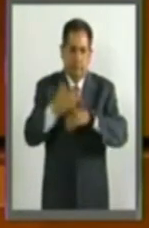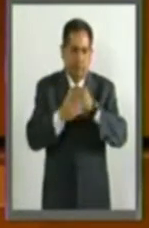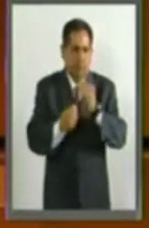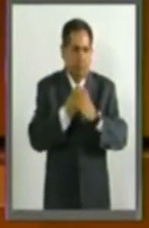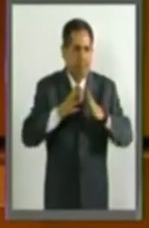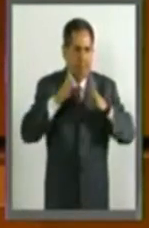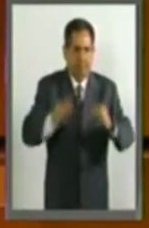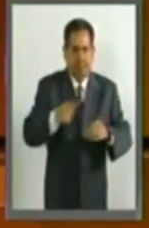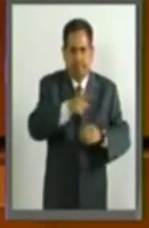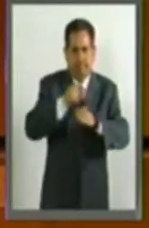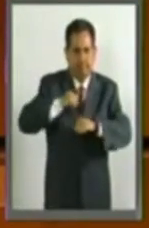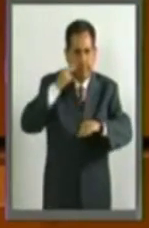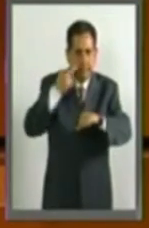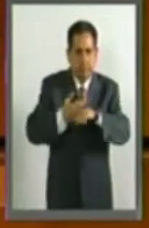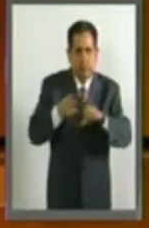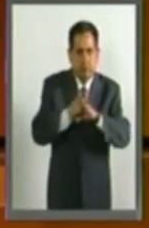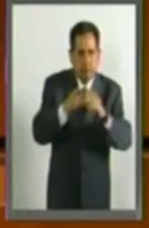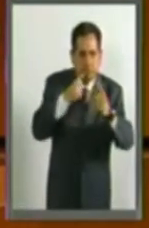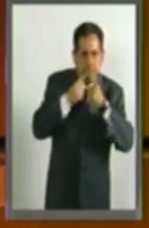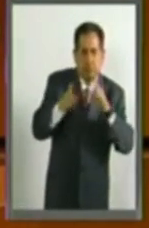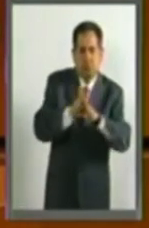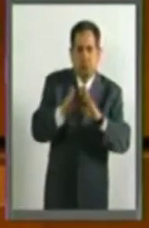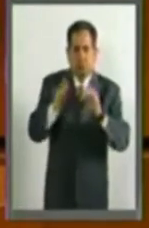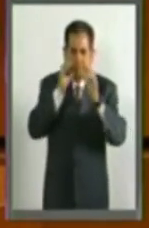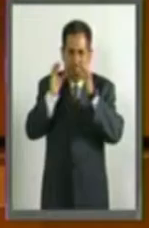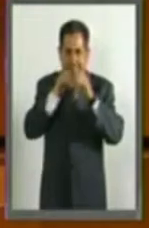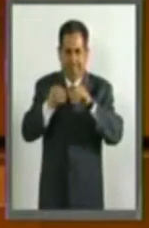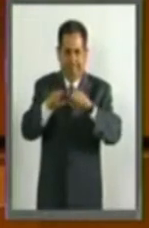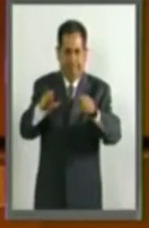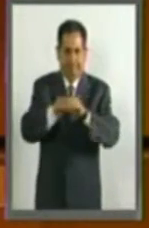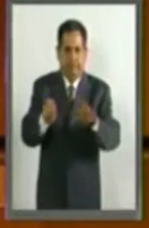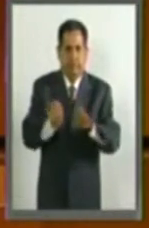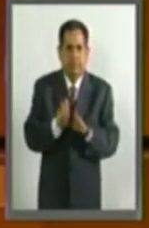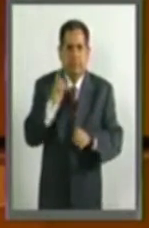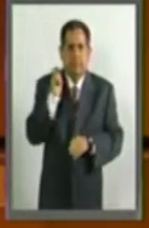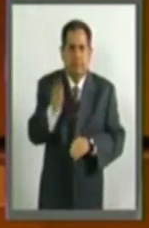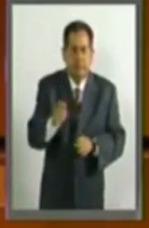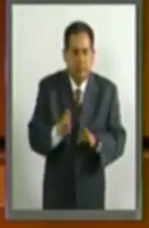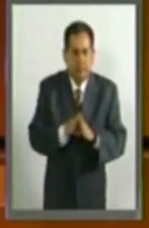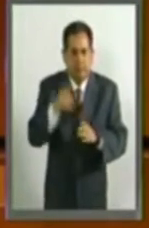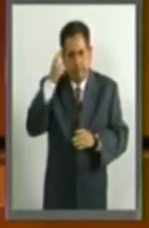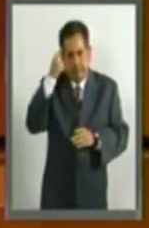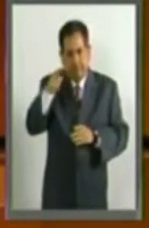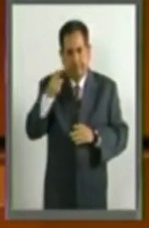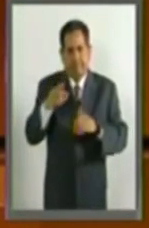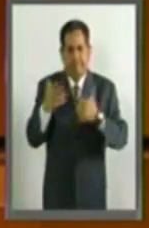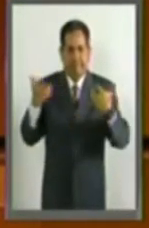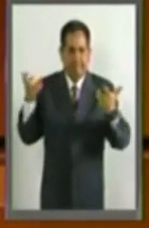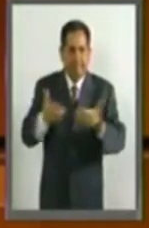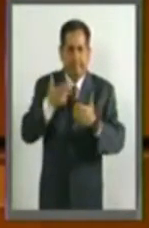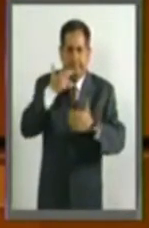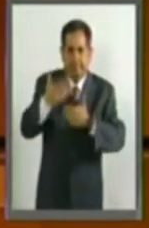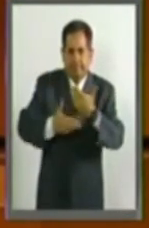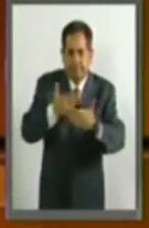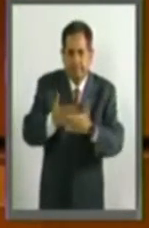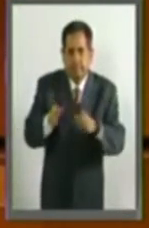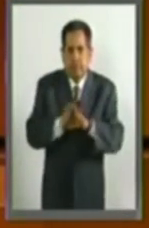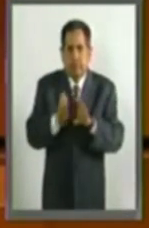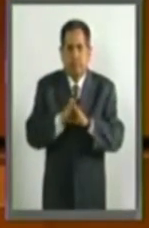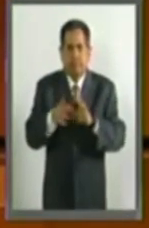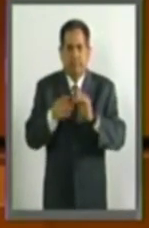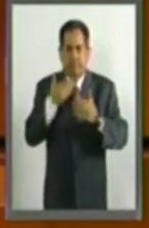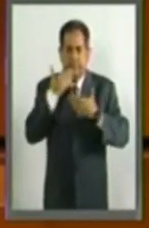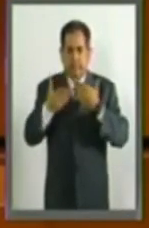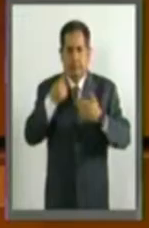como el órgano regulador en las telecomunicaciones, precisamente en busca de generar mejores condiciones